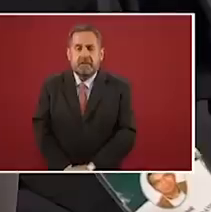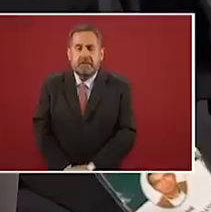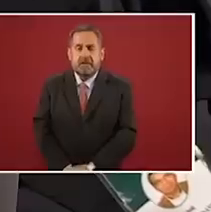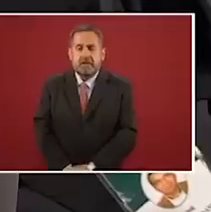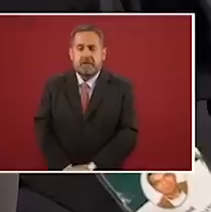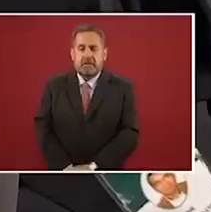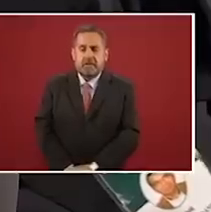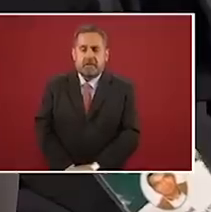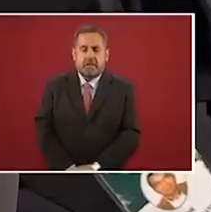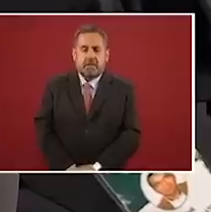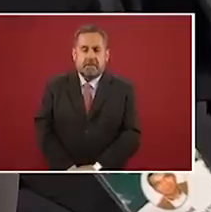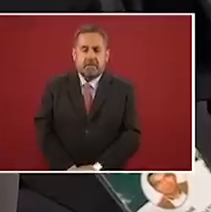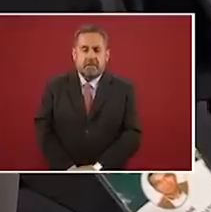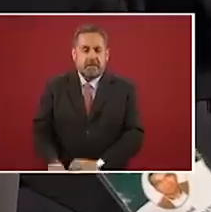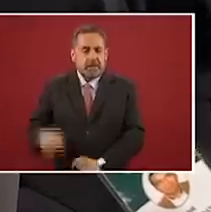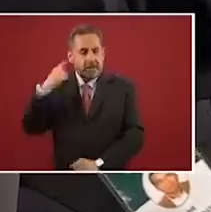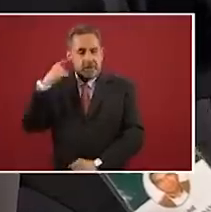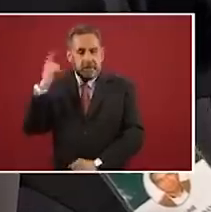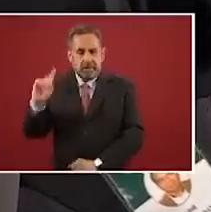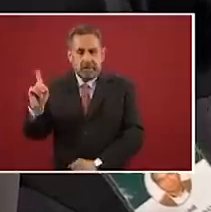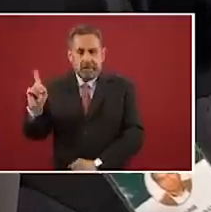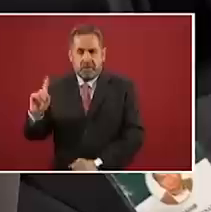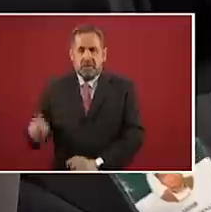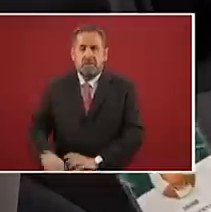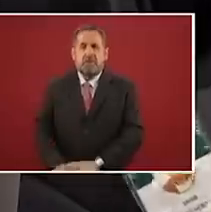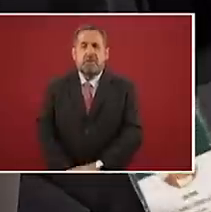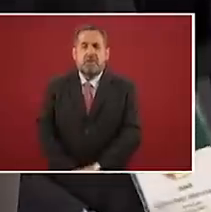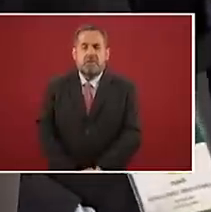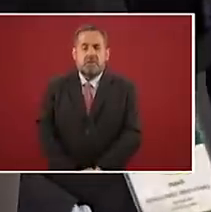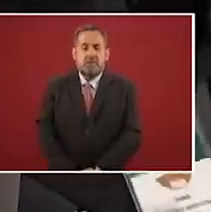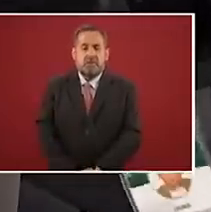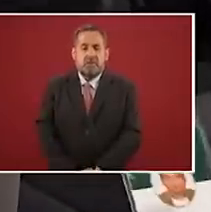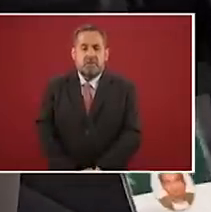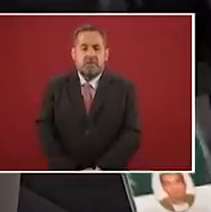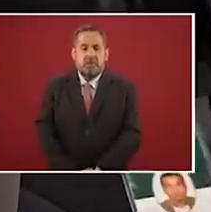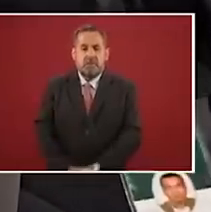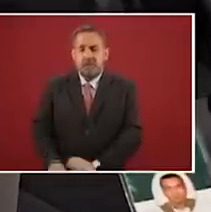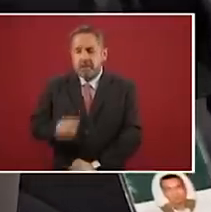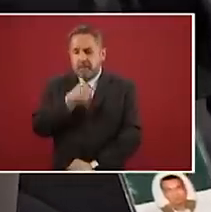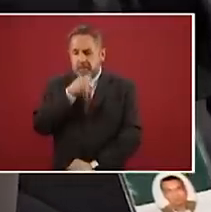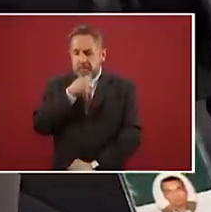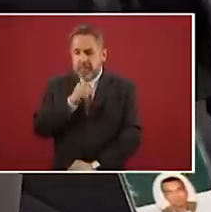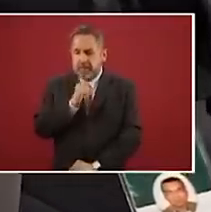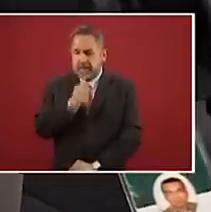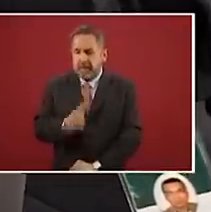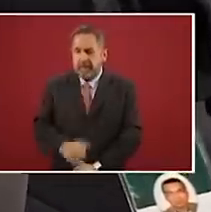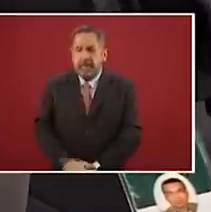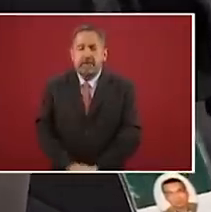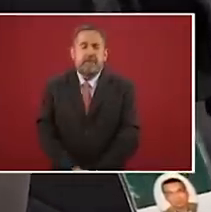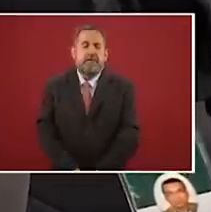ayer hubo fluctuaciones en precios de petróleo, en precios en el valor de las